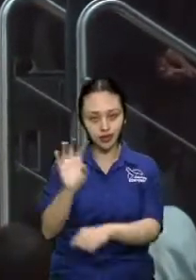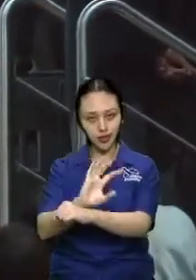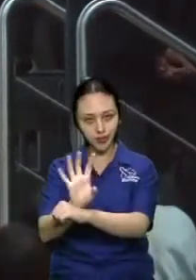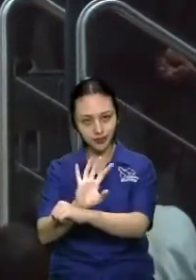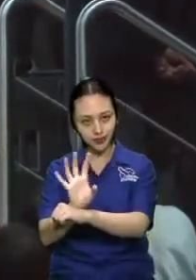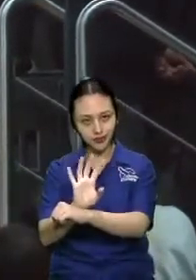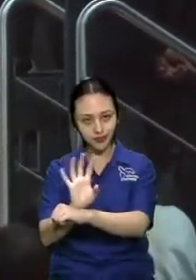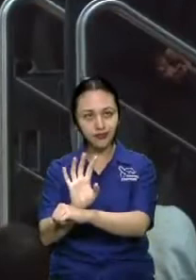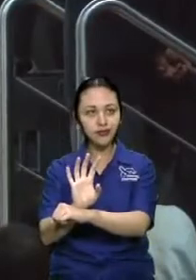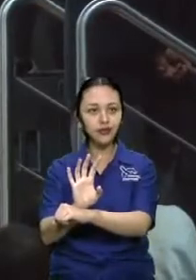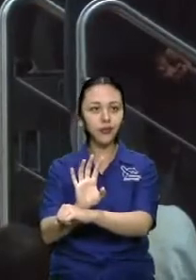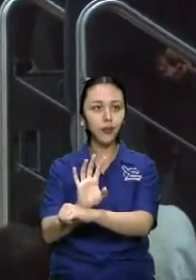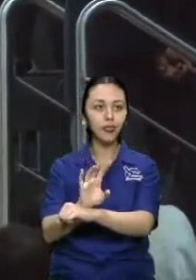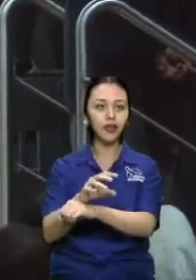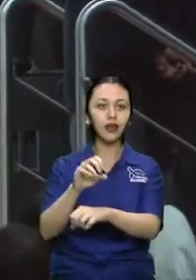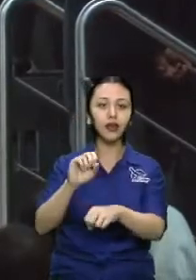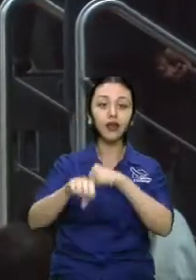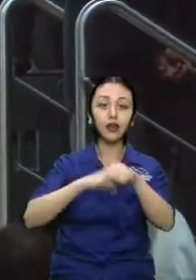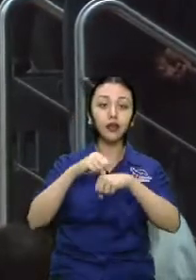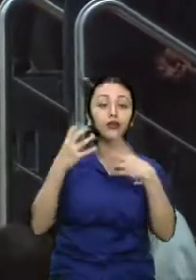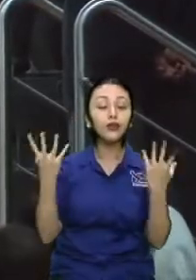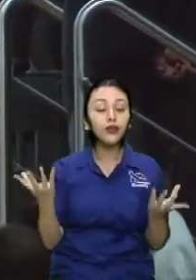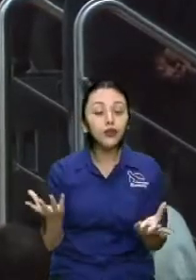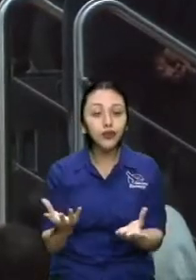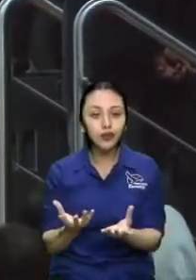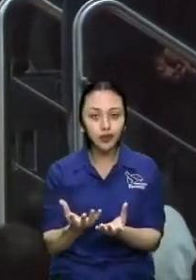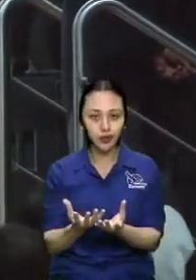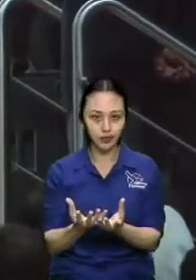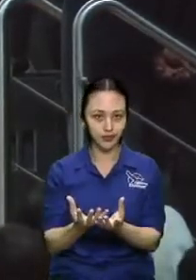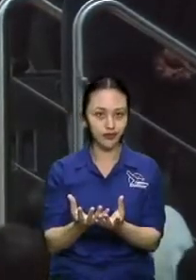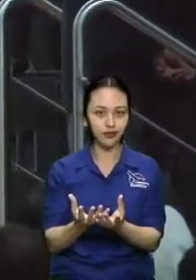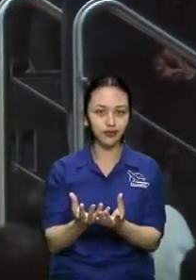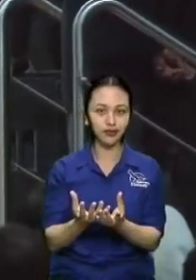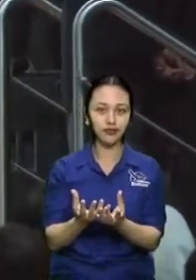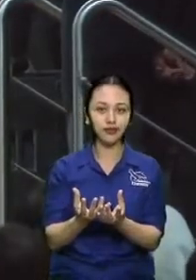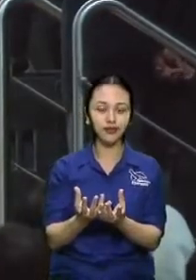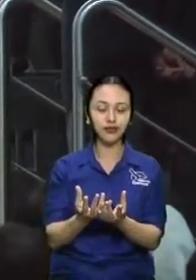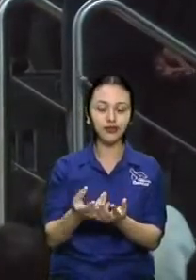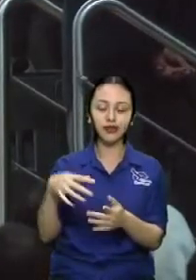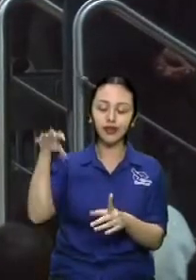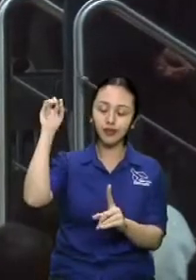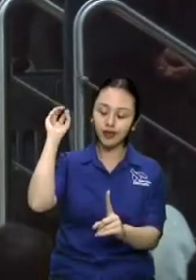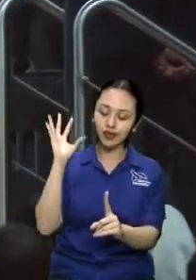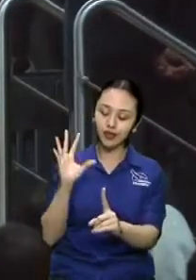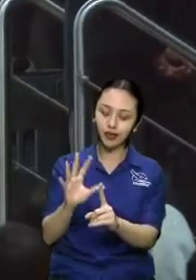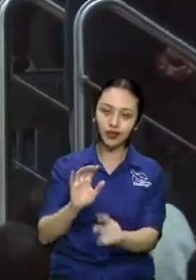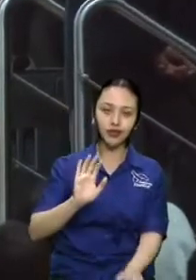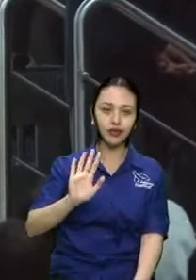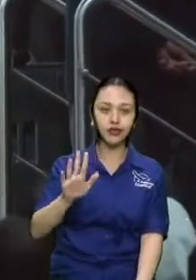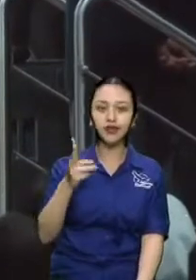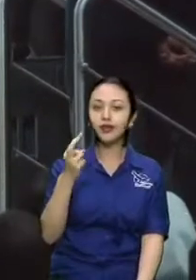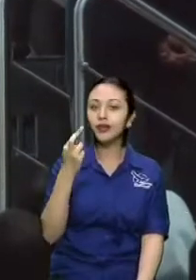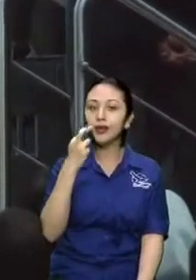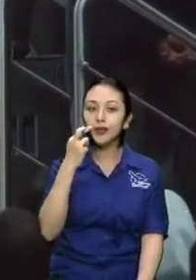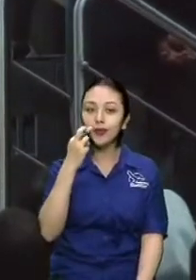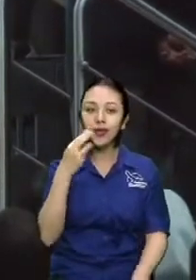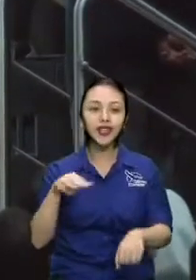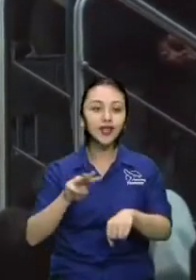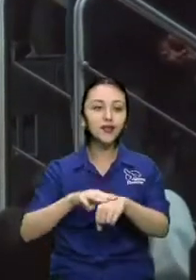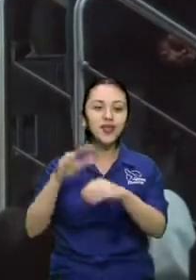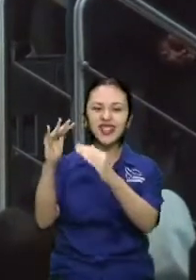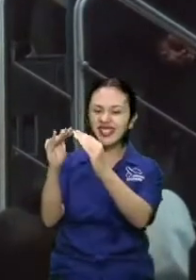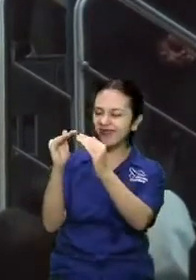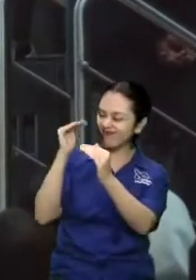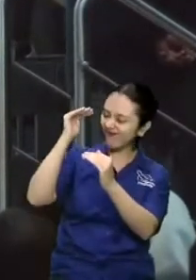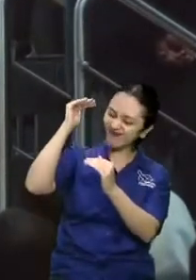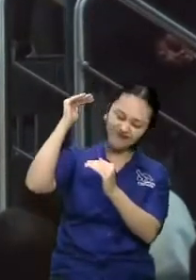ese fruto. Y como dijo Jacob a su hijo José, las bendiciones de tu padre han sobrepasado